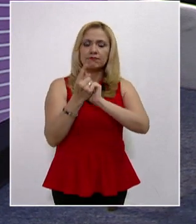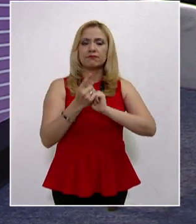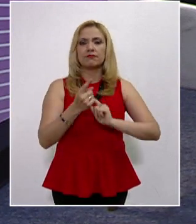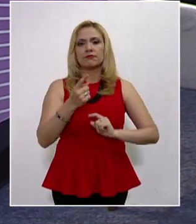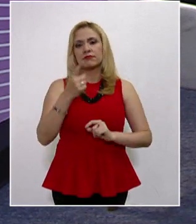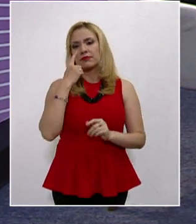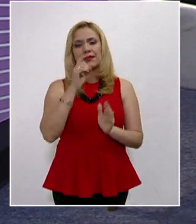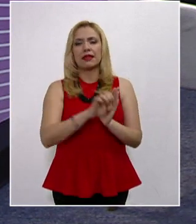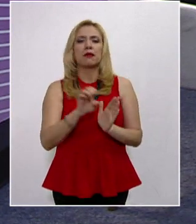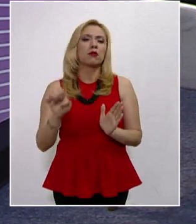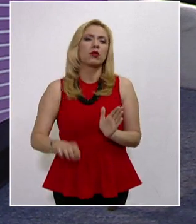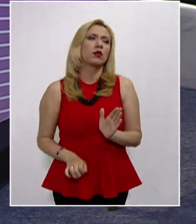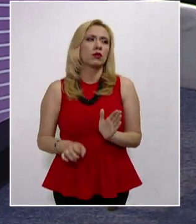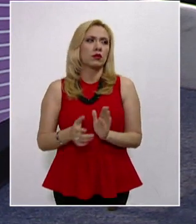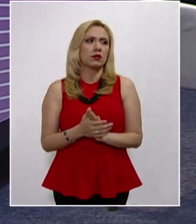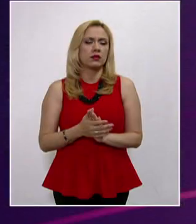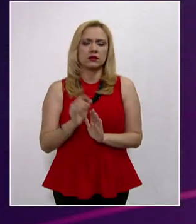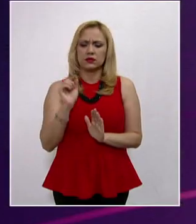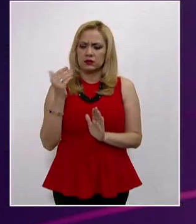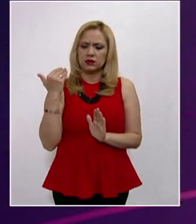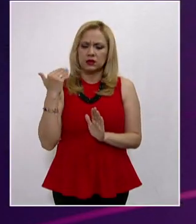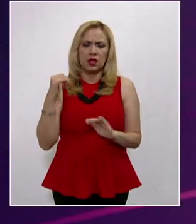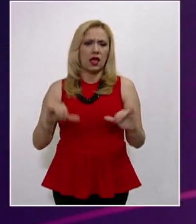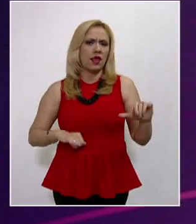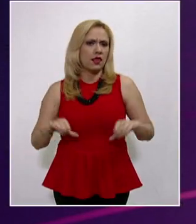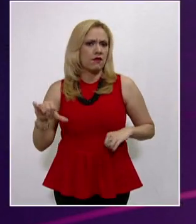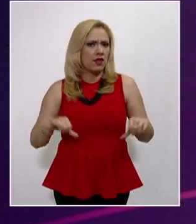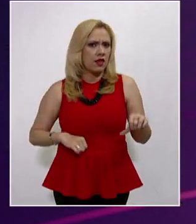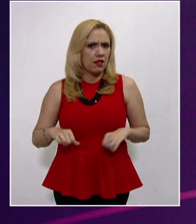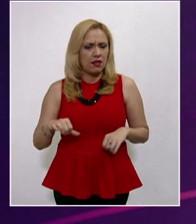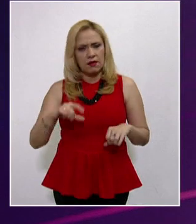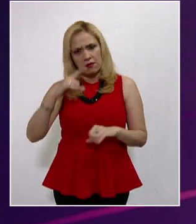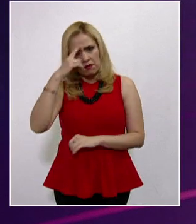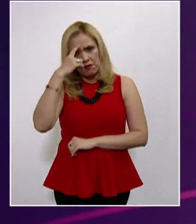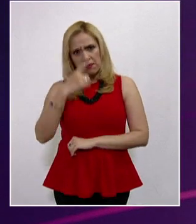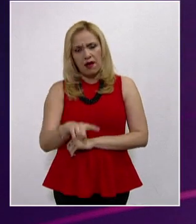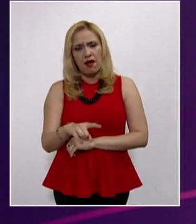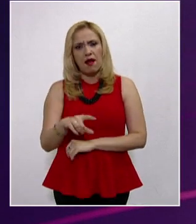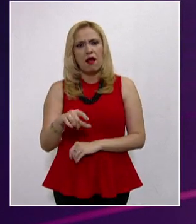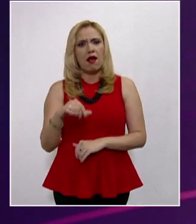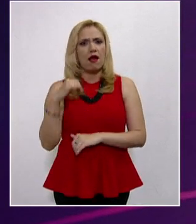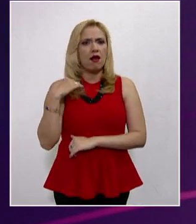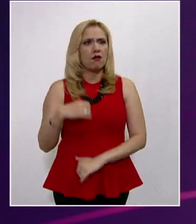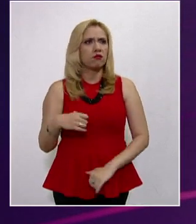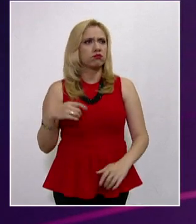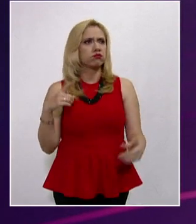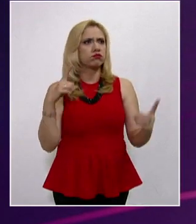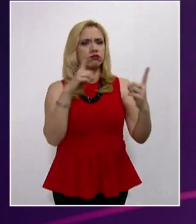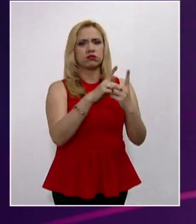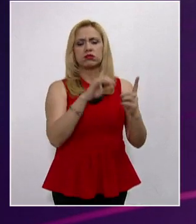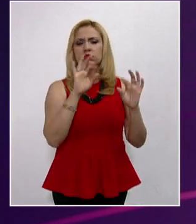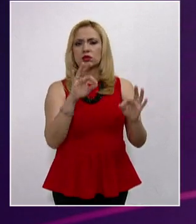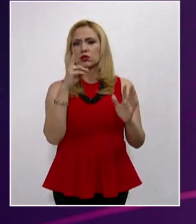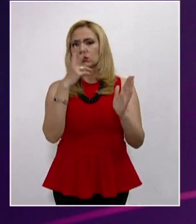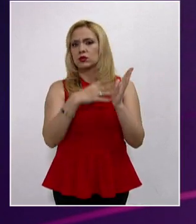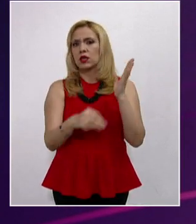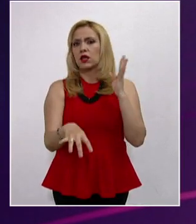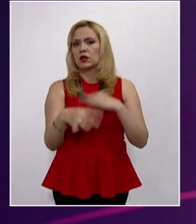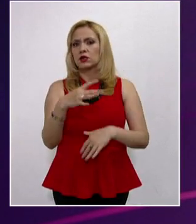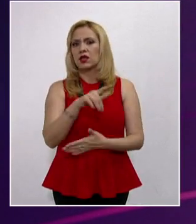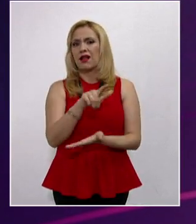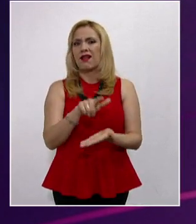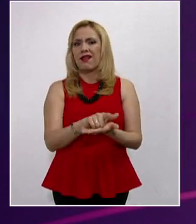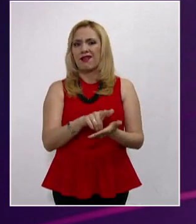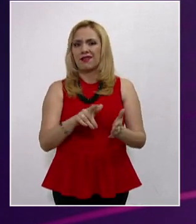Particularmente, por ejemplo, se llevan a cabo diversas actividades de incidencia con autoridades en la reforma de 2014 al Código de Justicia